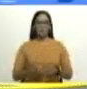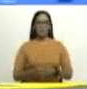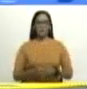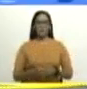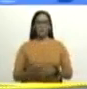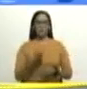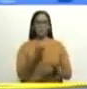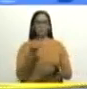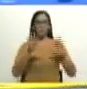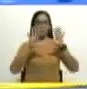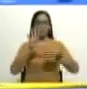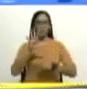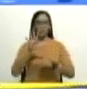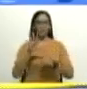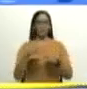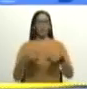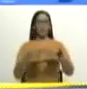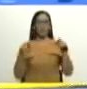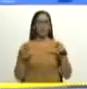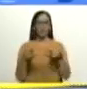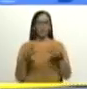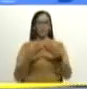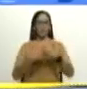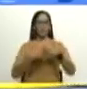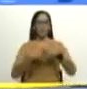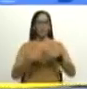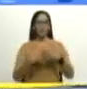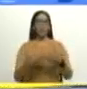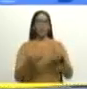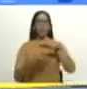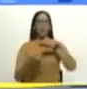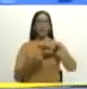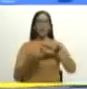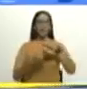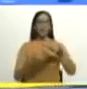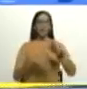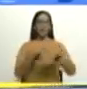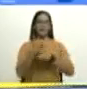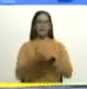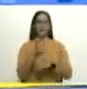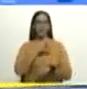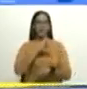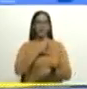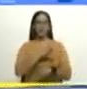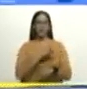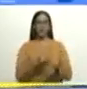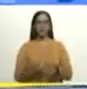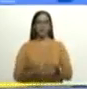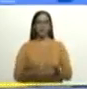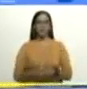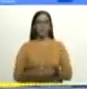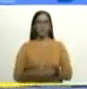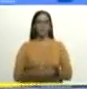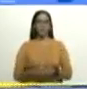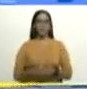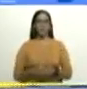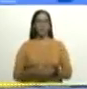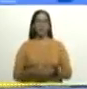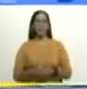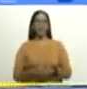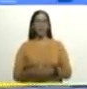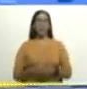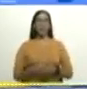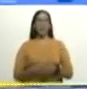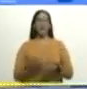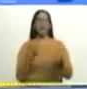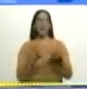Número 15, el sector de industrias básicas, estratégicas y socialistas, que en los últimos meses,